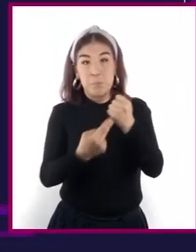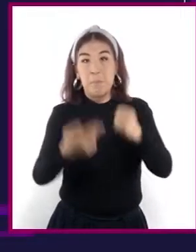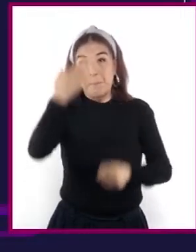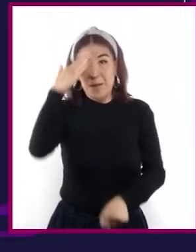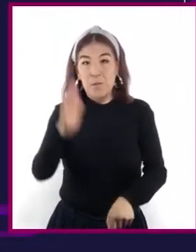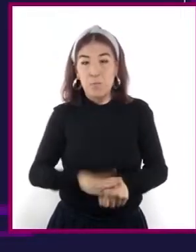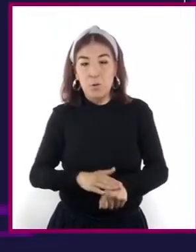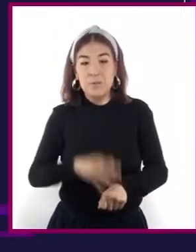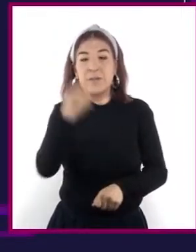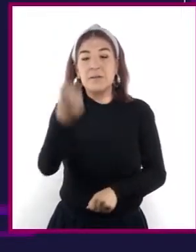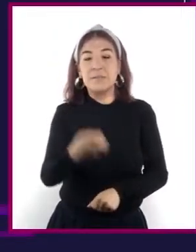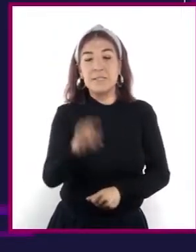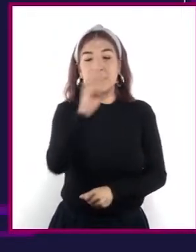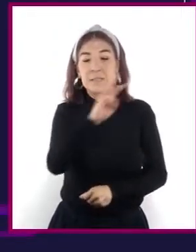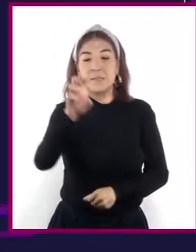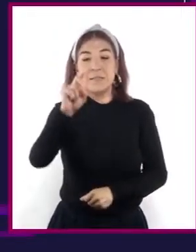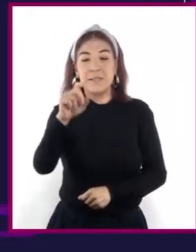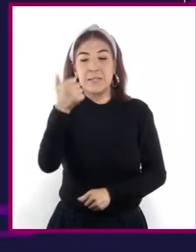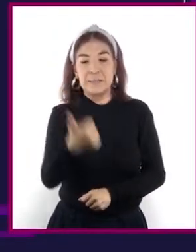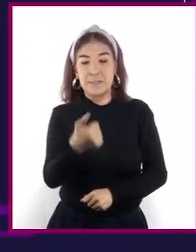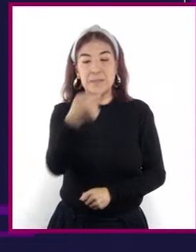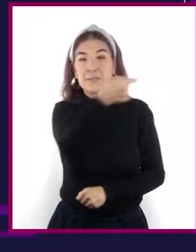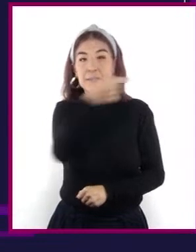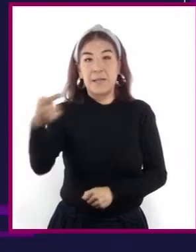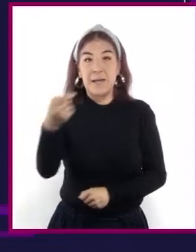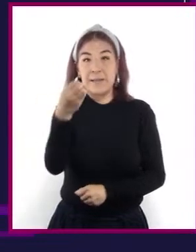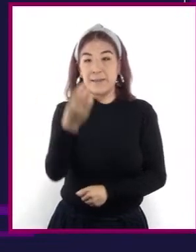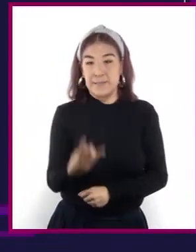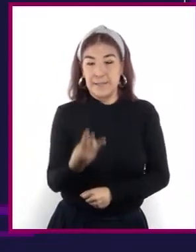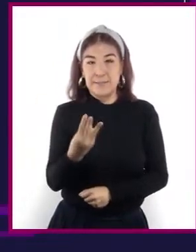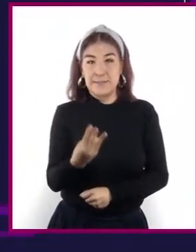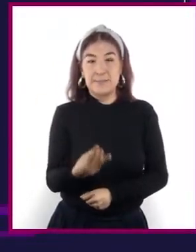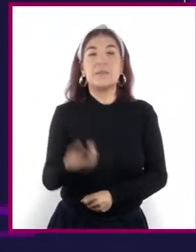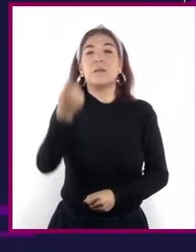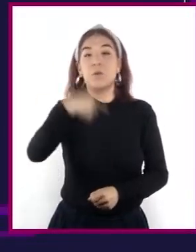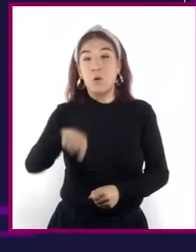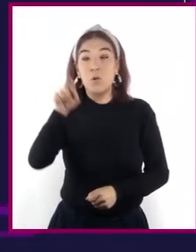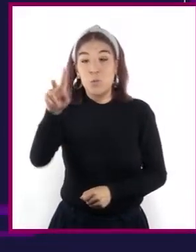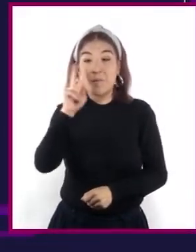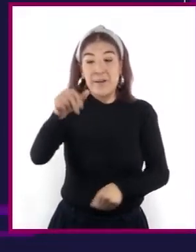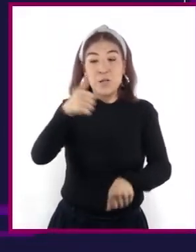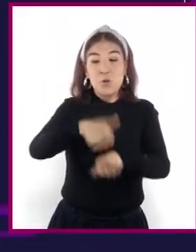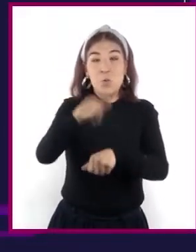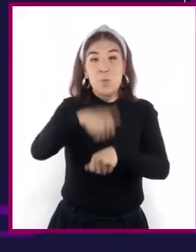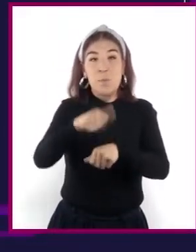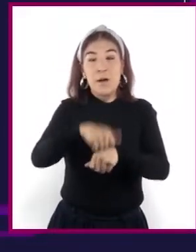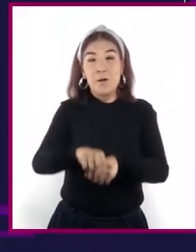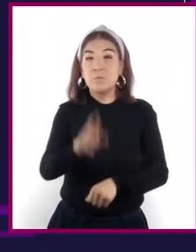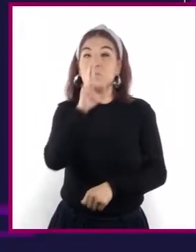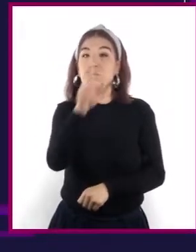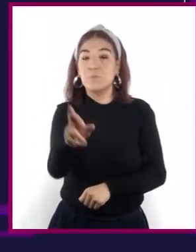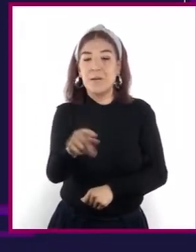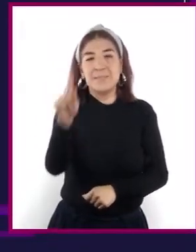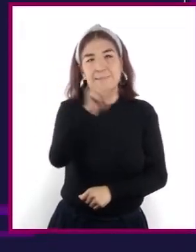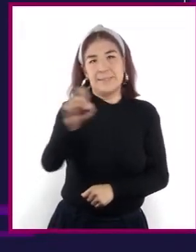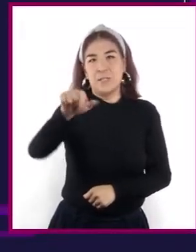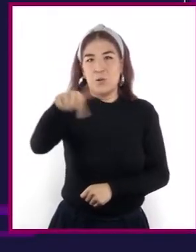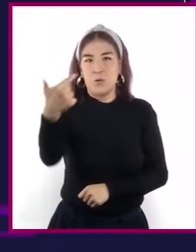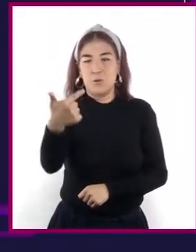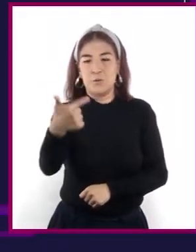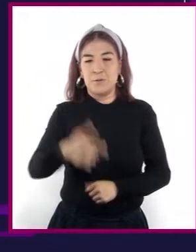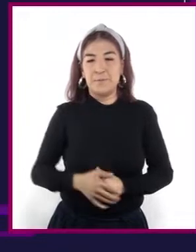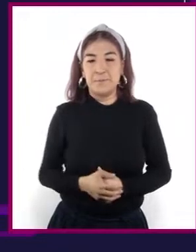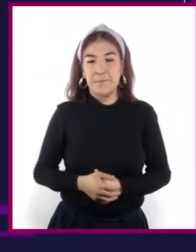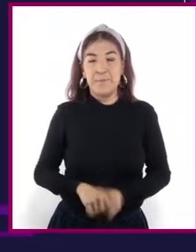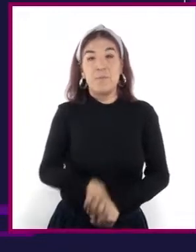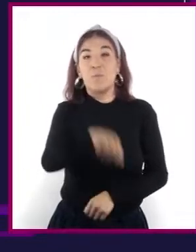es 336 es a 3. Si se halla el cociente correspondiente se obtiene 112.